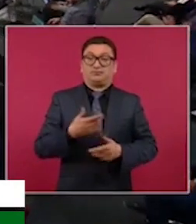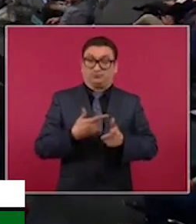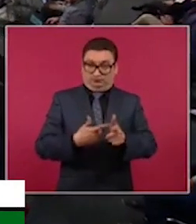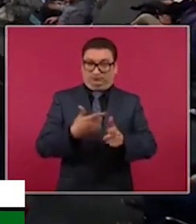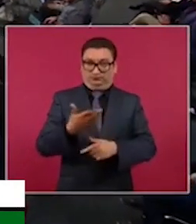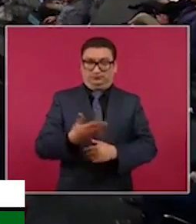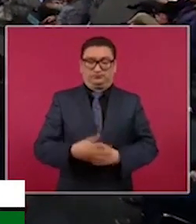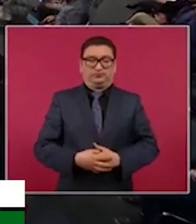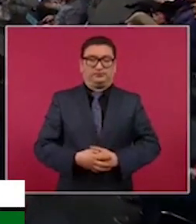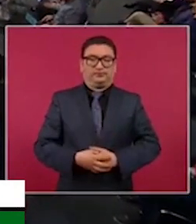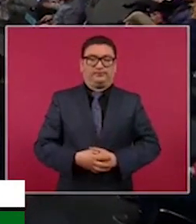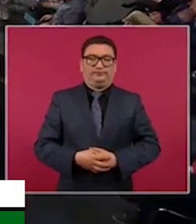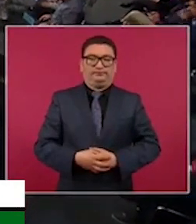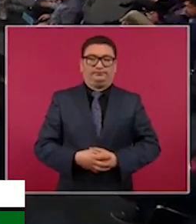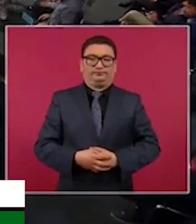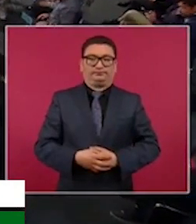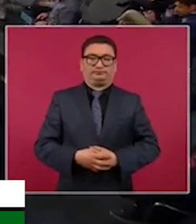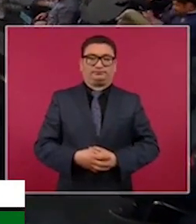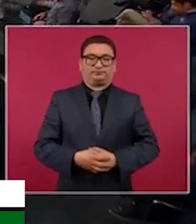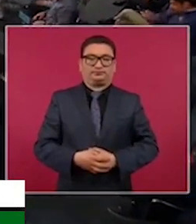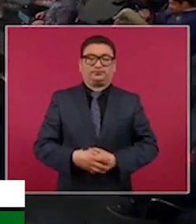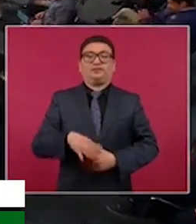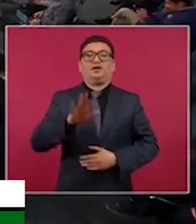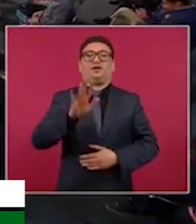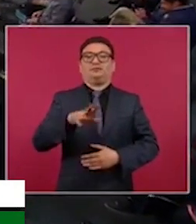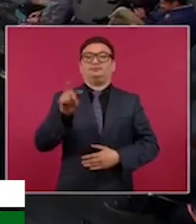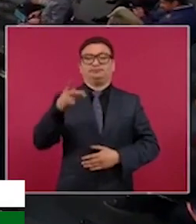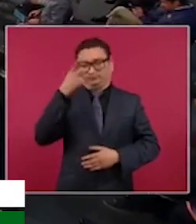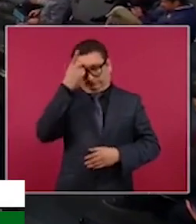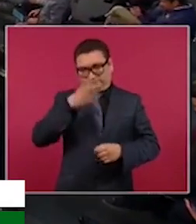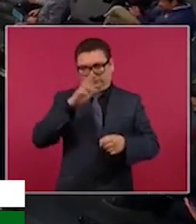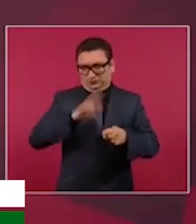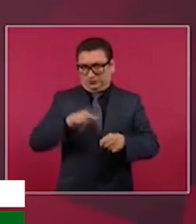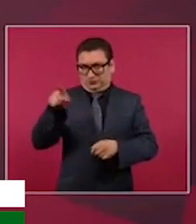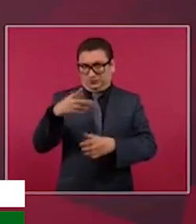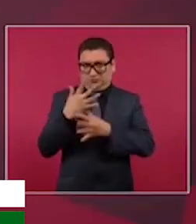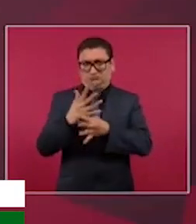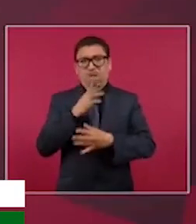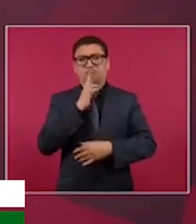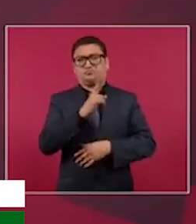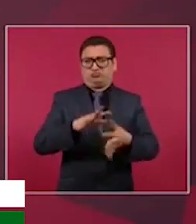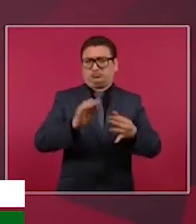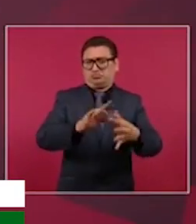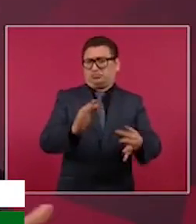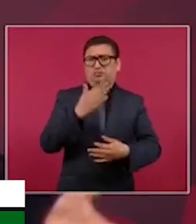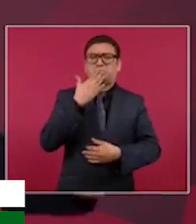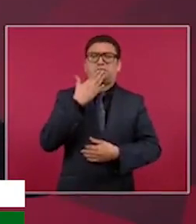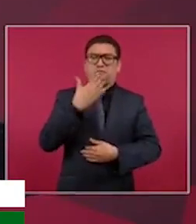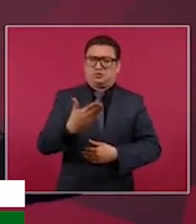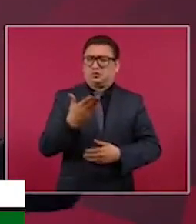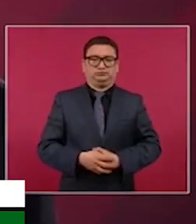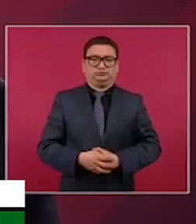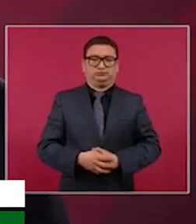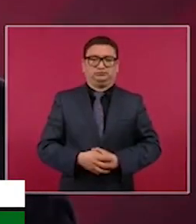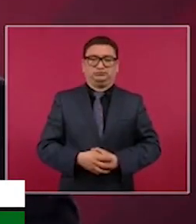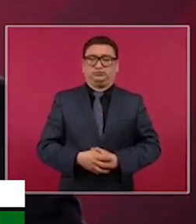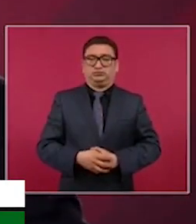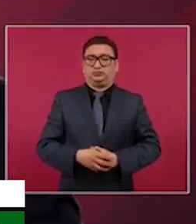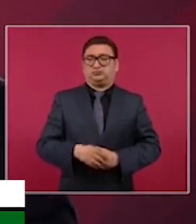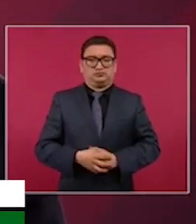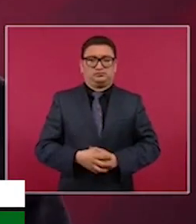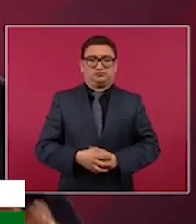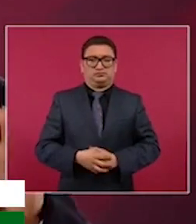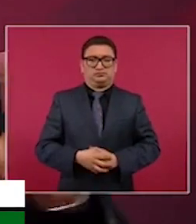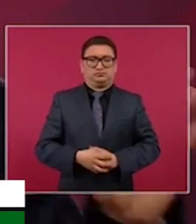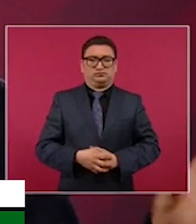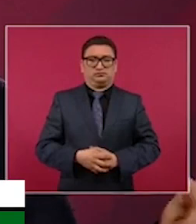ministra Yasmín Esquivel fue puro choro mareador. Lo del rector, pues está bien que informe, nada más que no hay nada